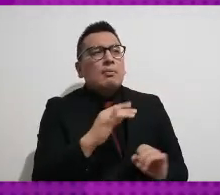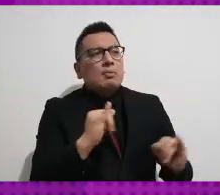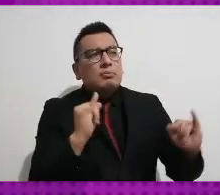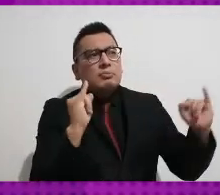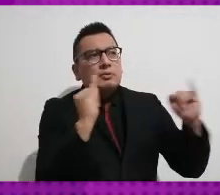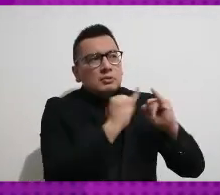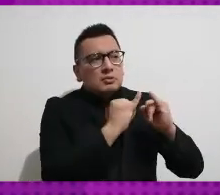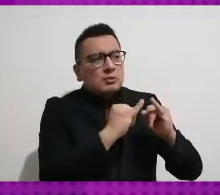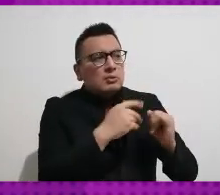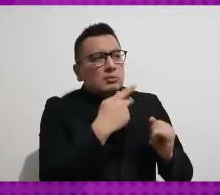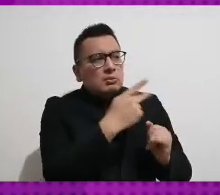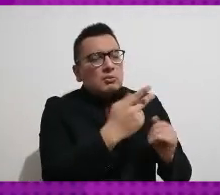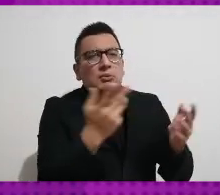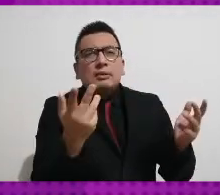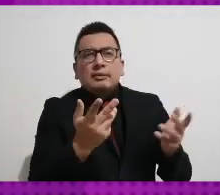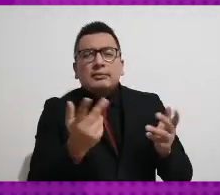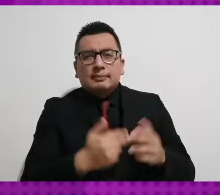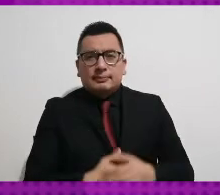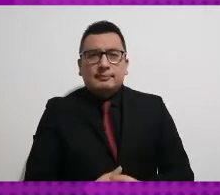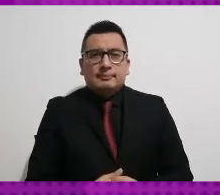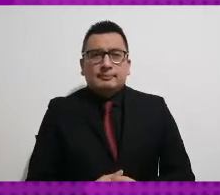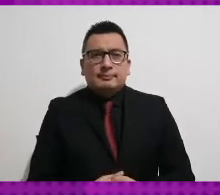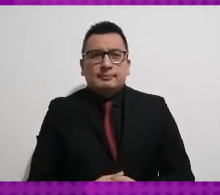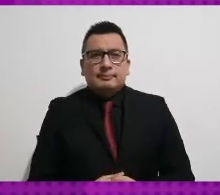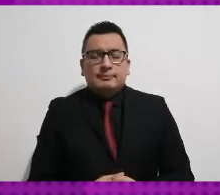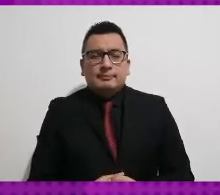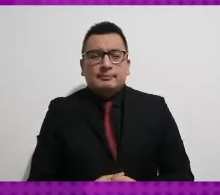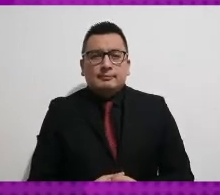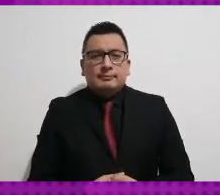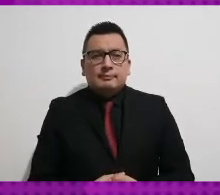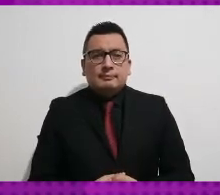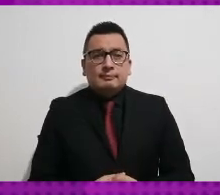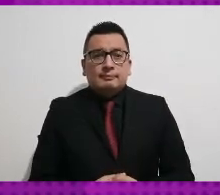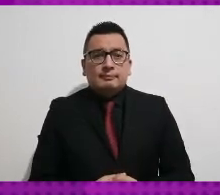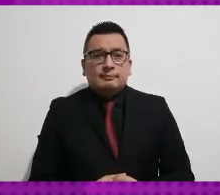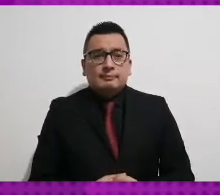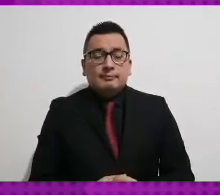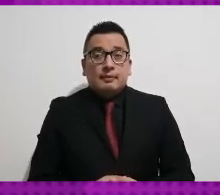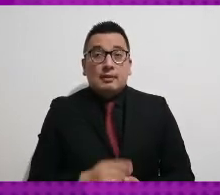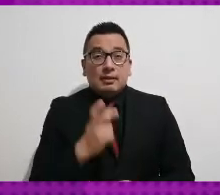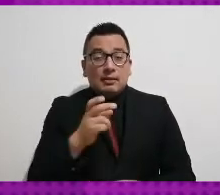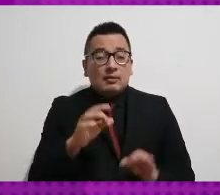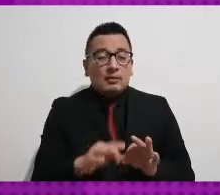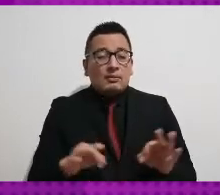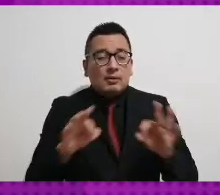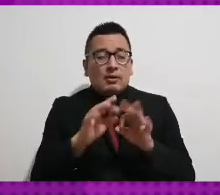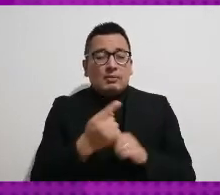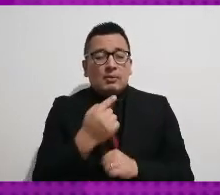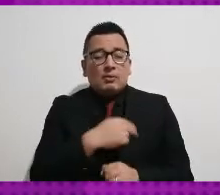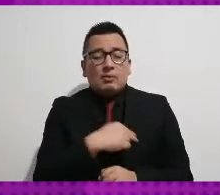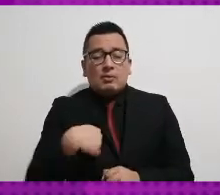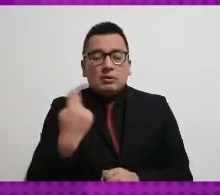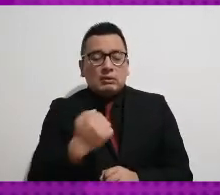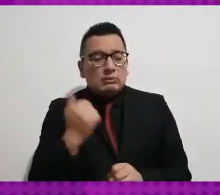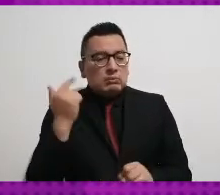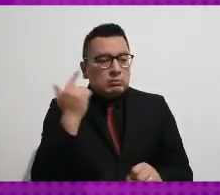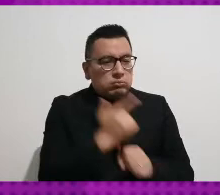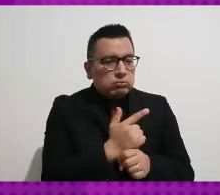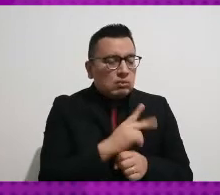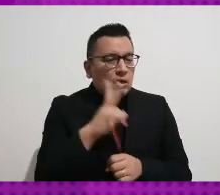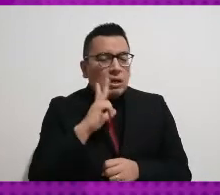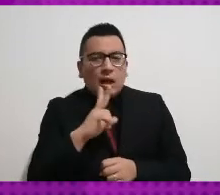contenido de dichas disposiciones. Esta actividad, decíamos, es importante porque se trata de identificar